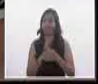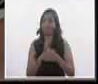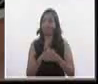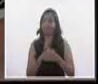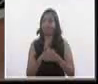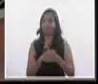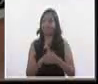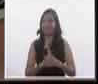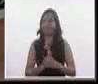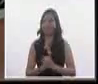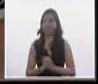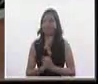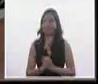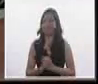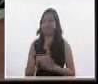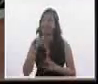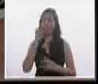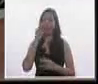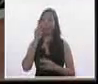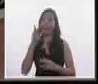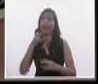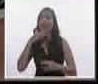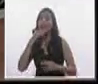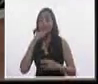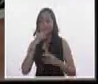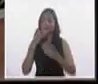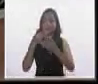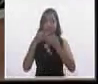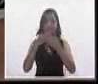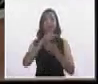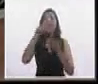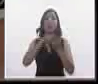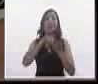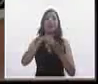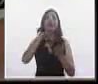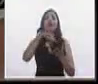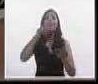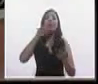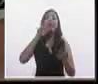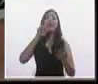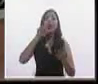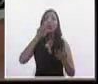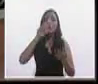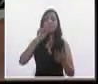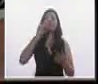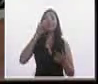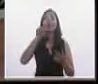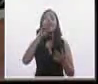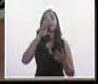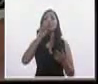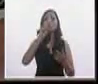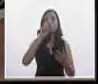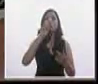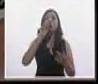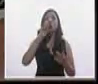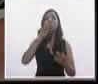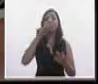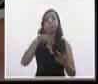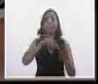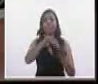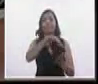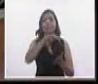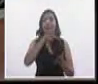bien así que no se vea verdad que no haya trampa hay que pasar a recogerlos a María Luisa Fernández Molina a Jesús Ortiz Valdivia aquí a Francisco Rojas